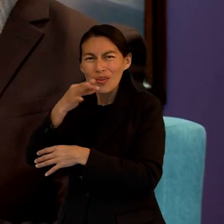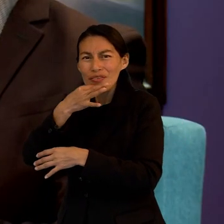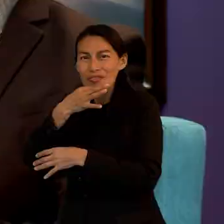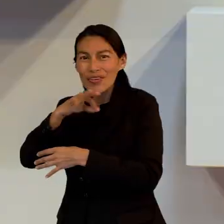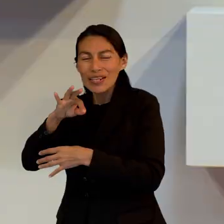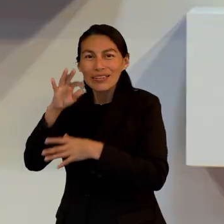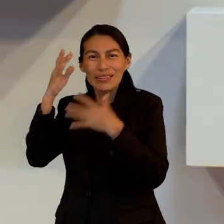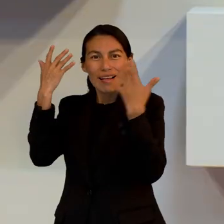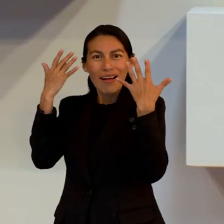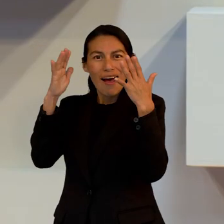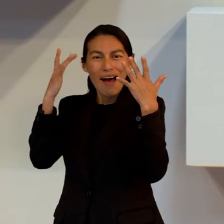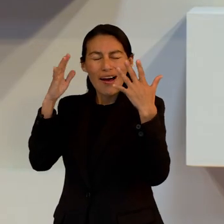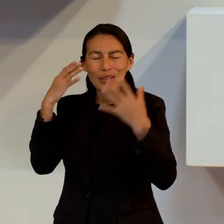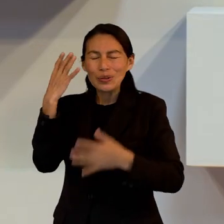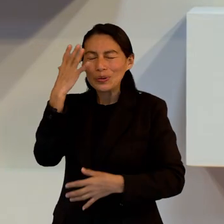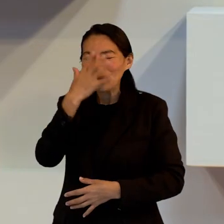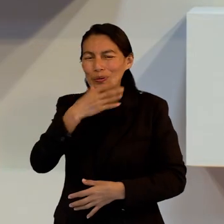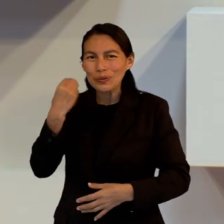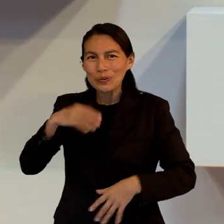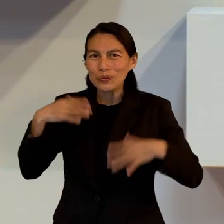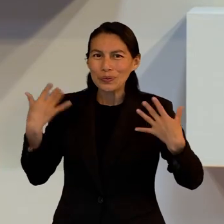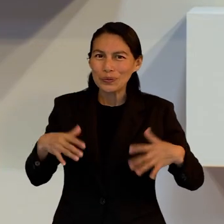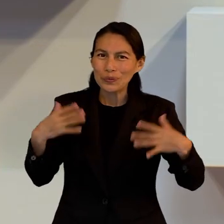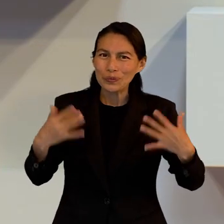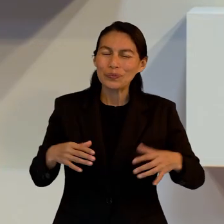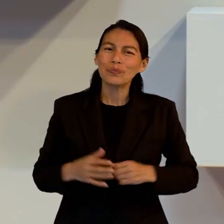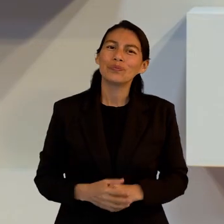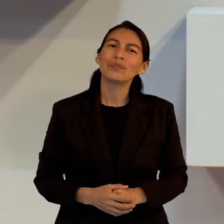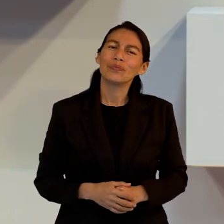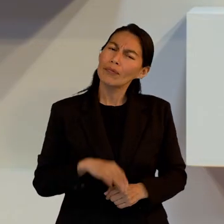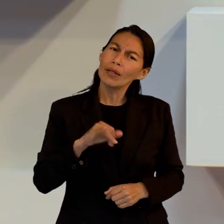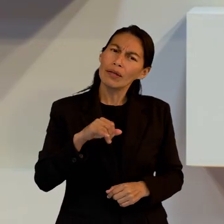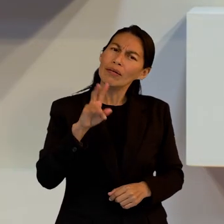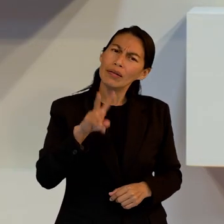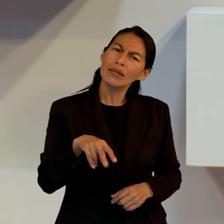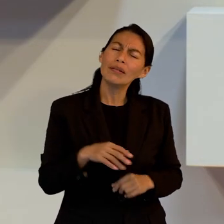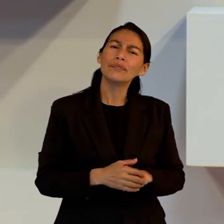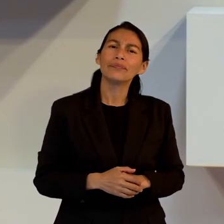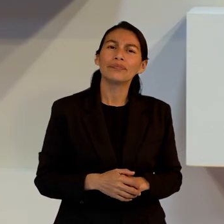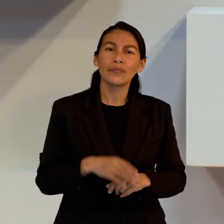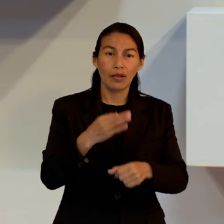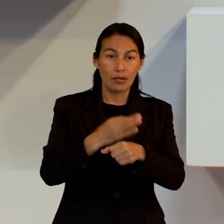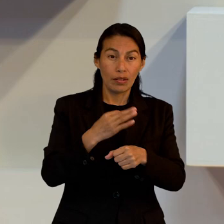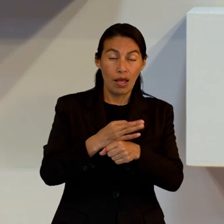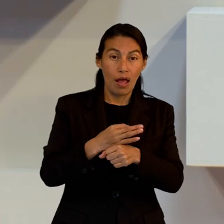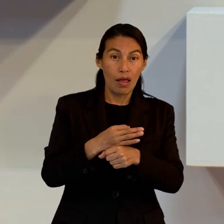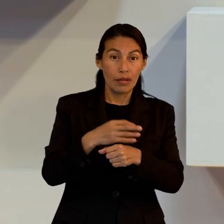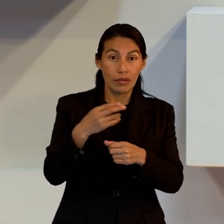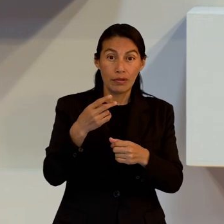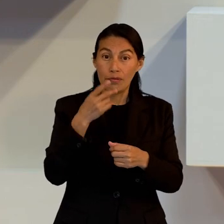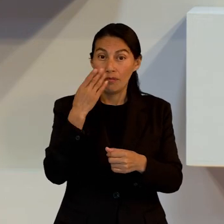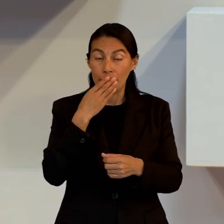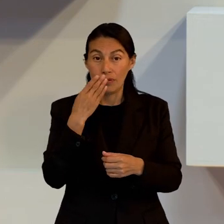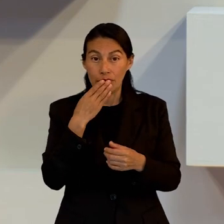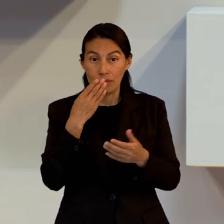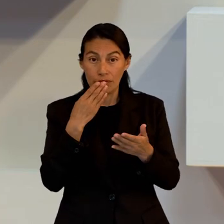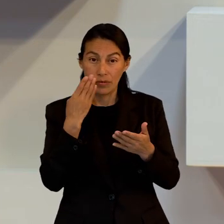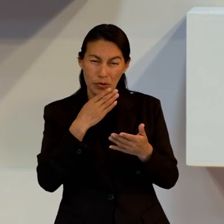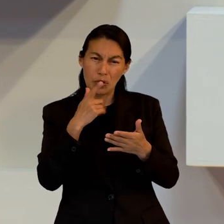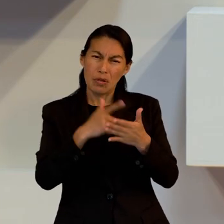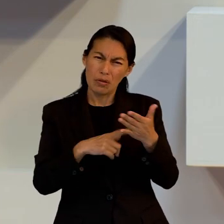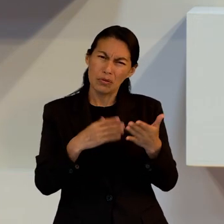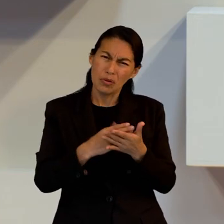y la elección también mencionó un elemento muy importante que necesitamos tener la